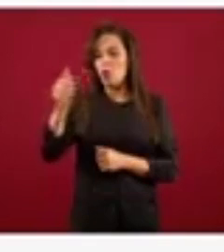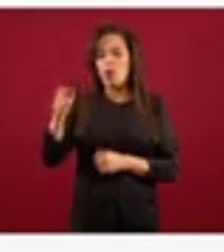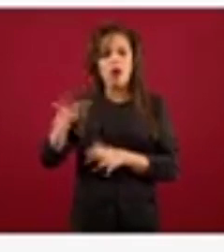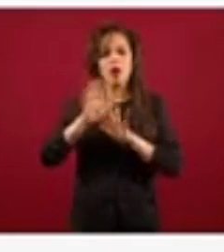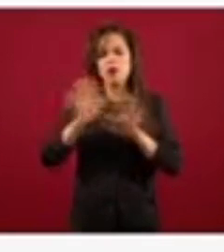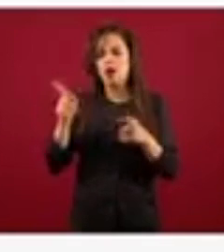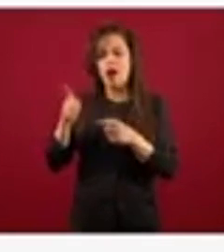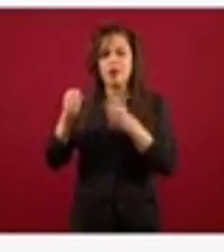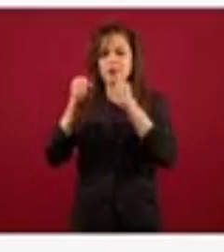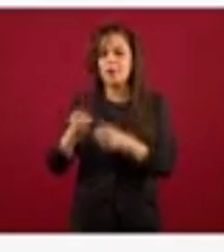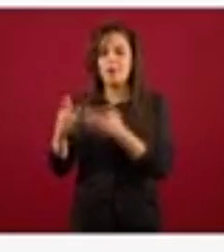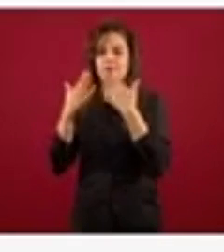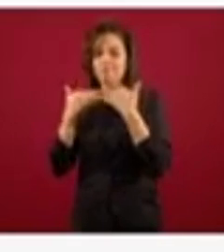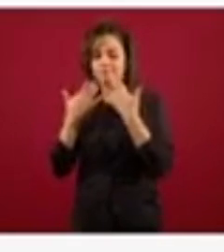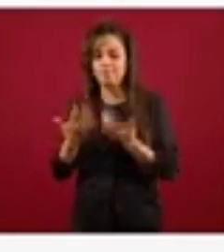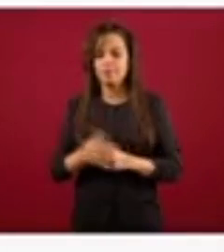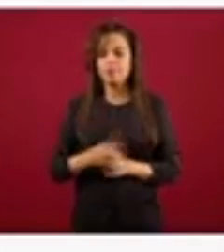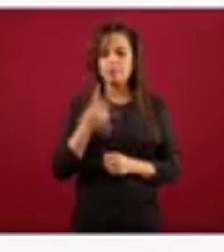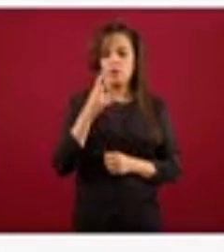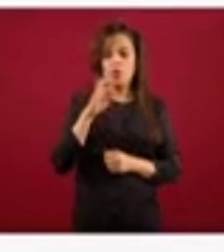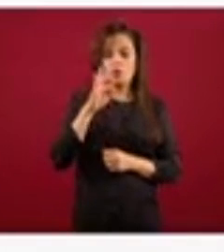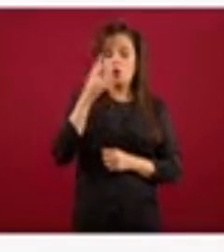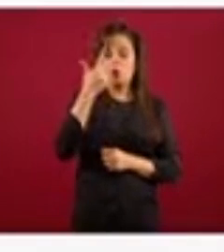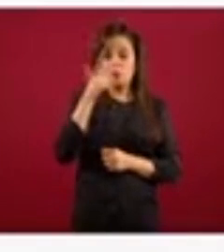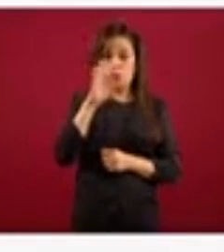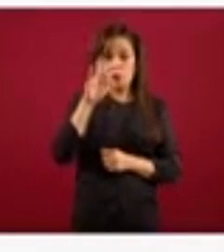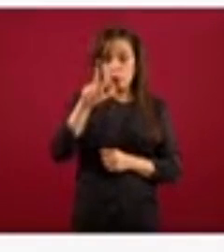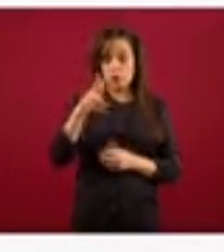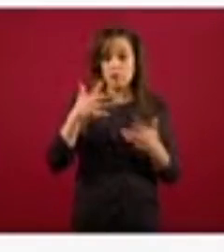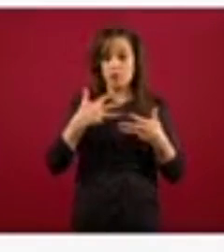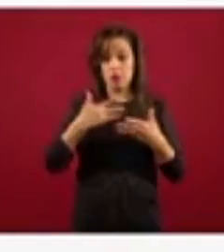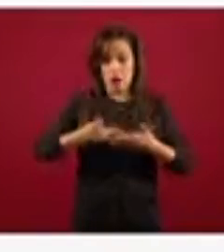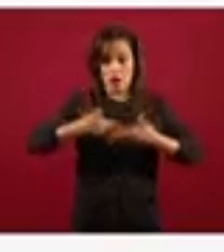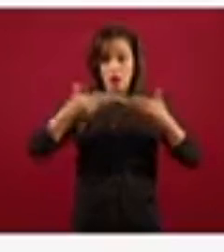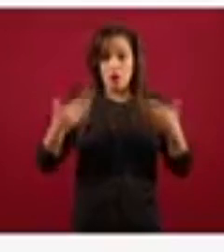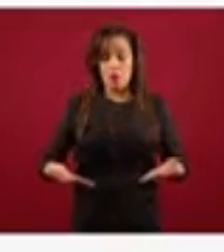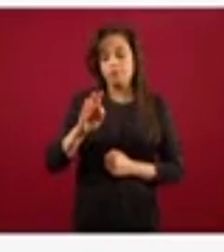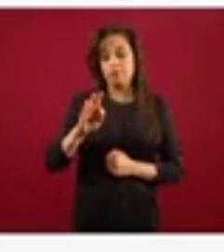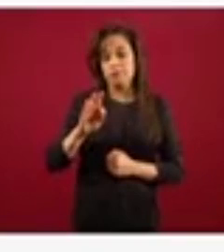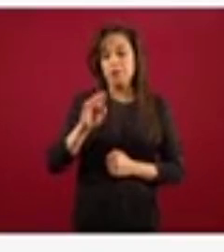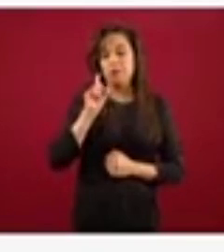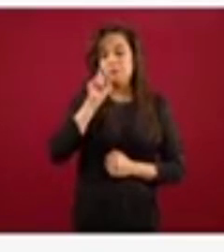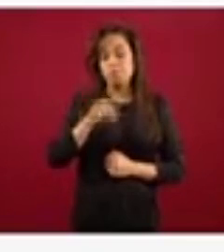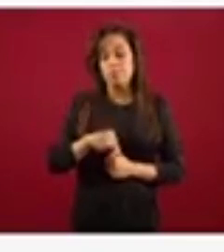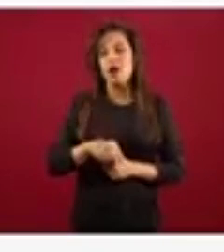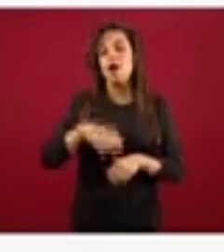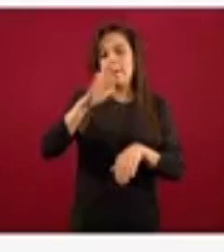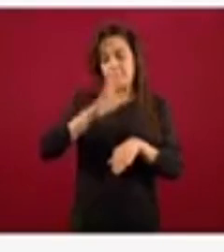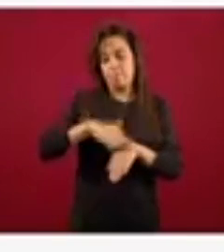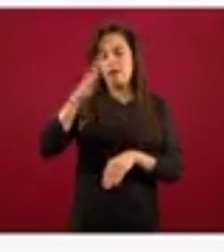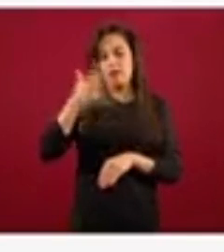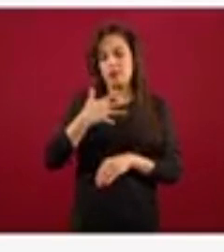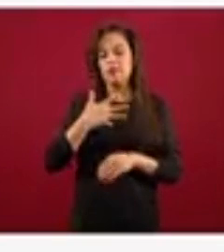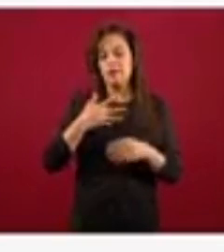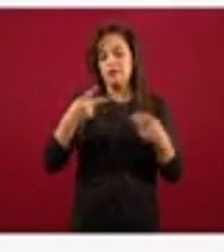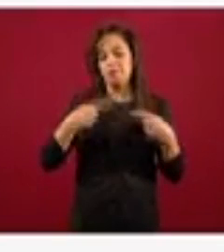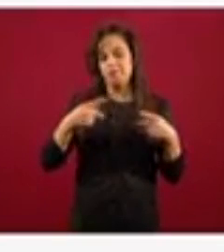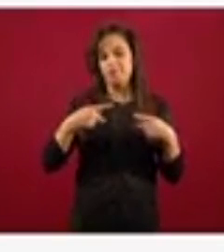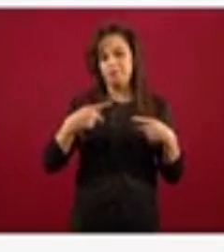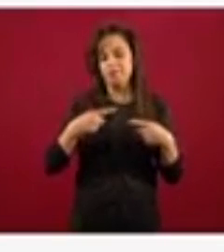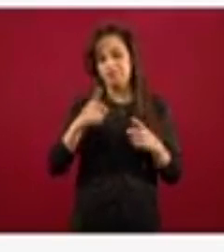Son 848 casos los que tenemos el día de hoy en la actualización y lamentablemente se actualiza